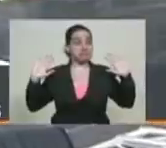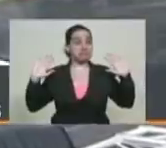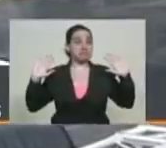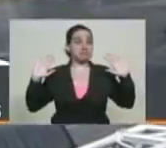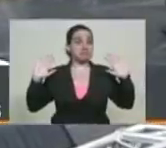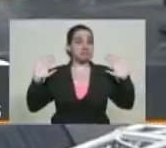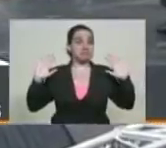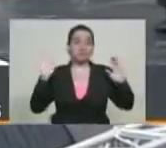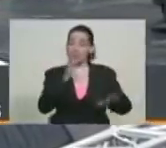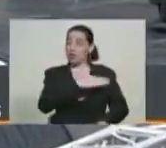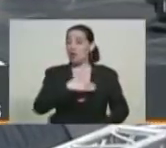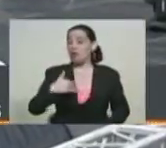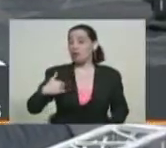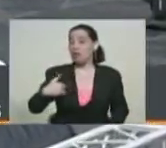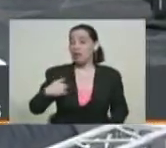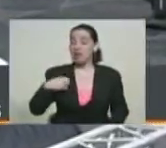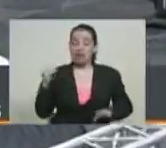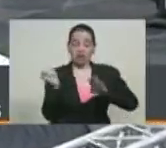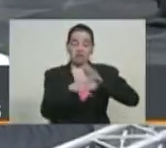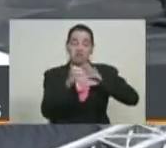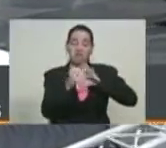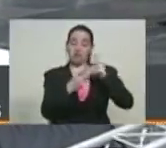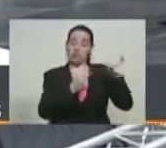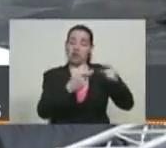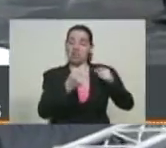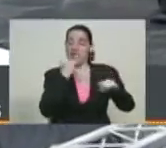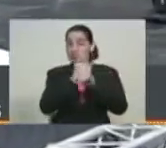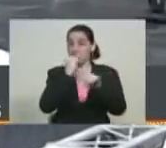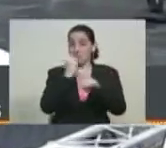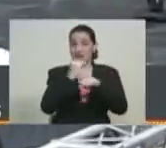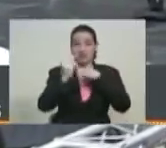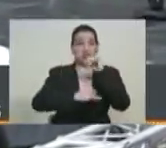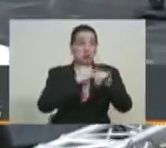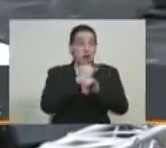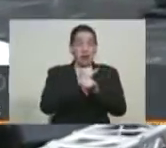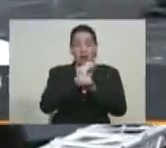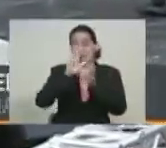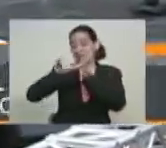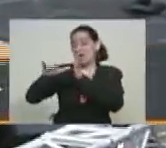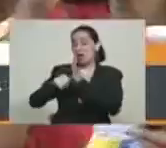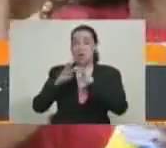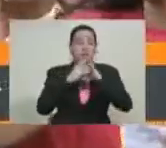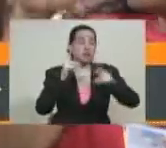si ustedes quieren que el Fondo Monetario Internacional domine y saquee a Venezuela,